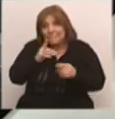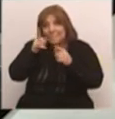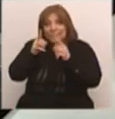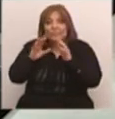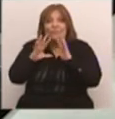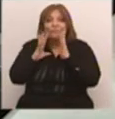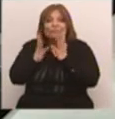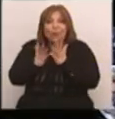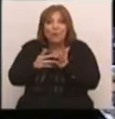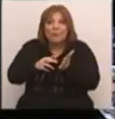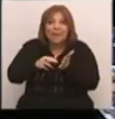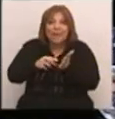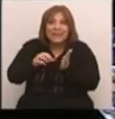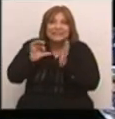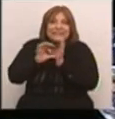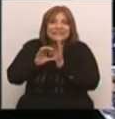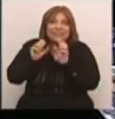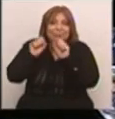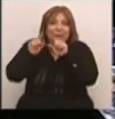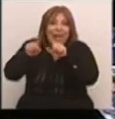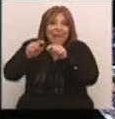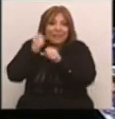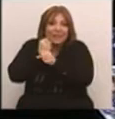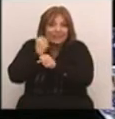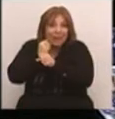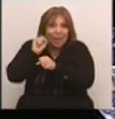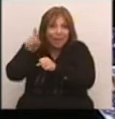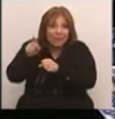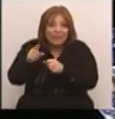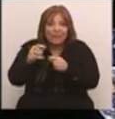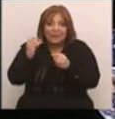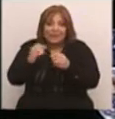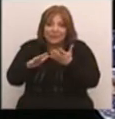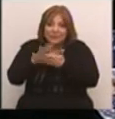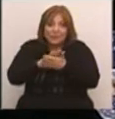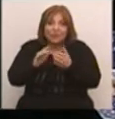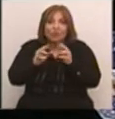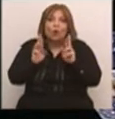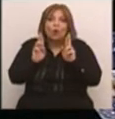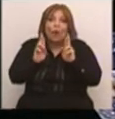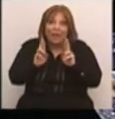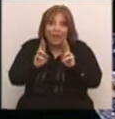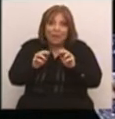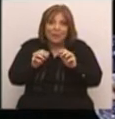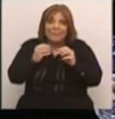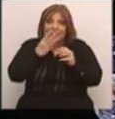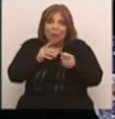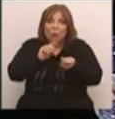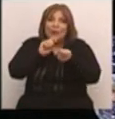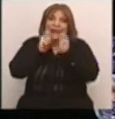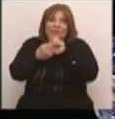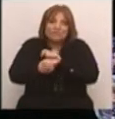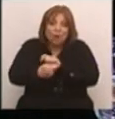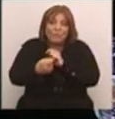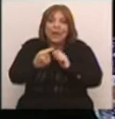todos reconocen que lleva a determinadas situaciones que ojalá hubieran encarado una reforma del sistema